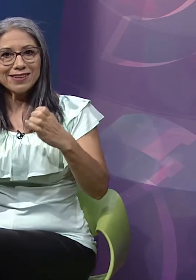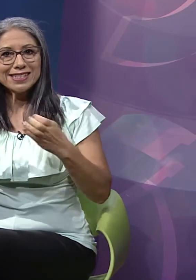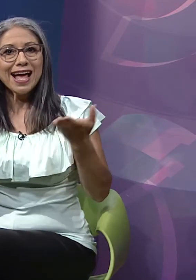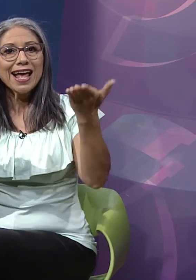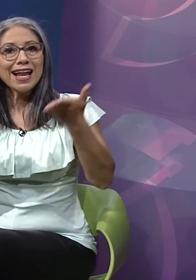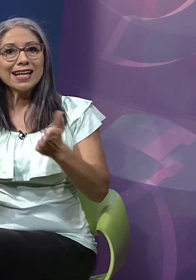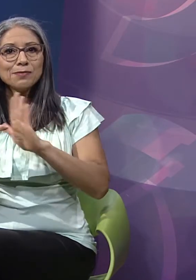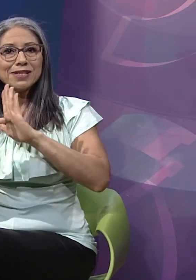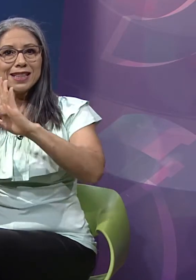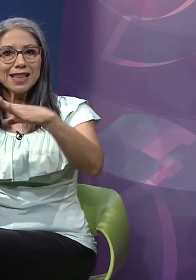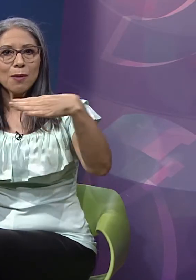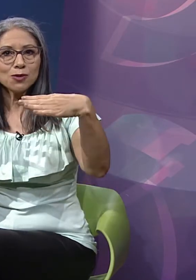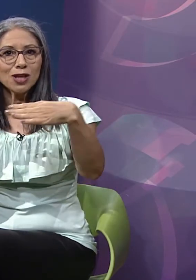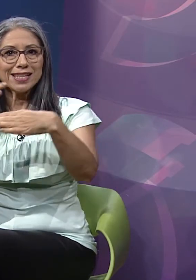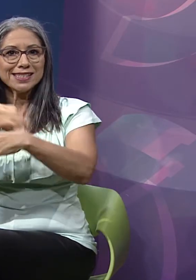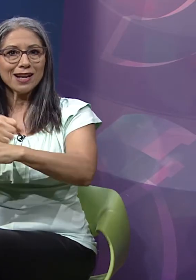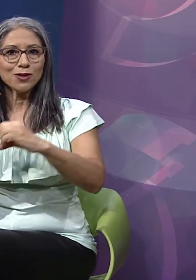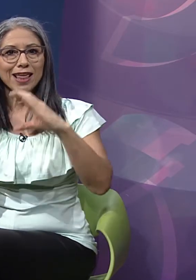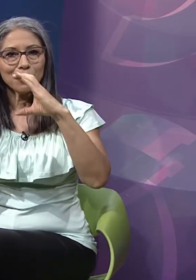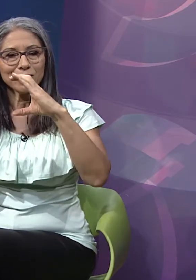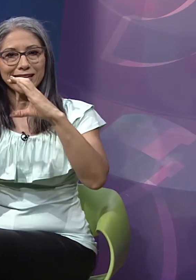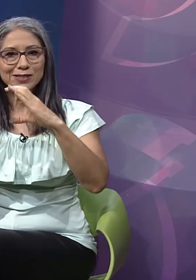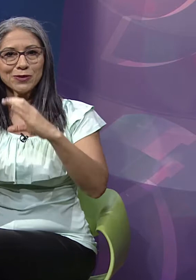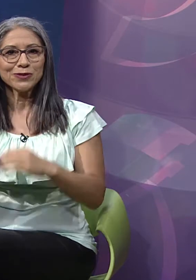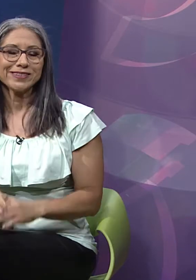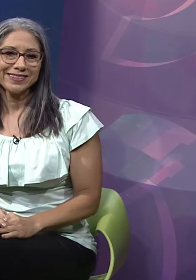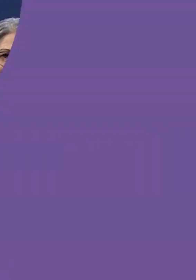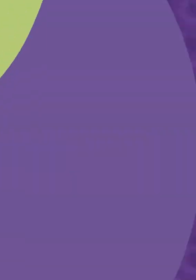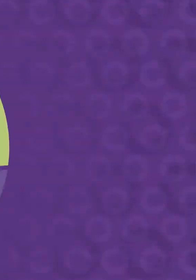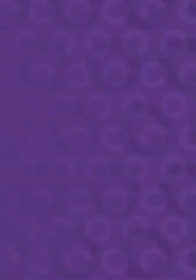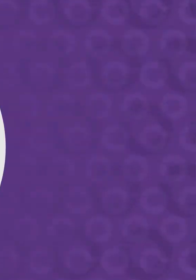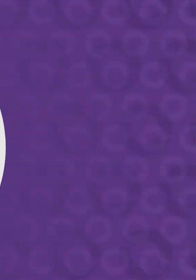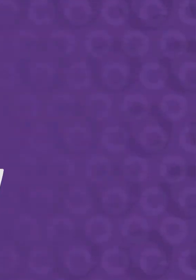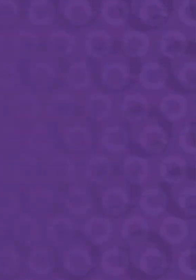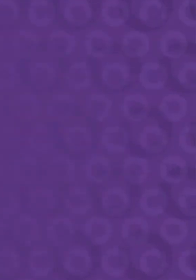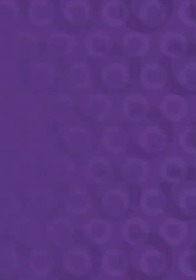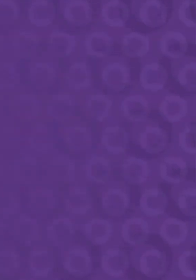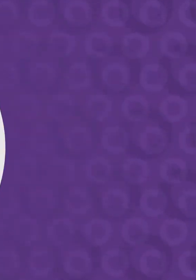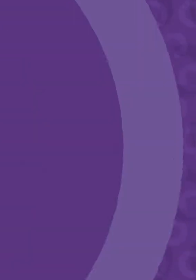la entrevista, les presentamos esta nota de contexto.